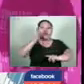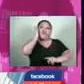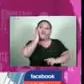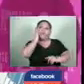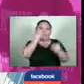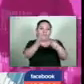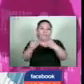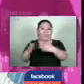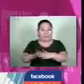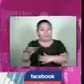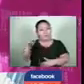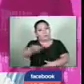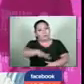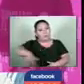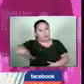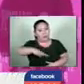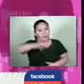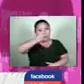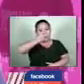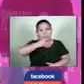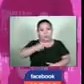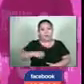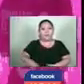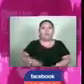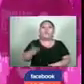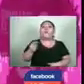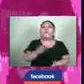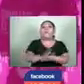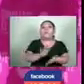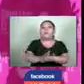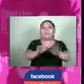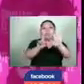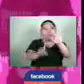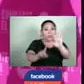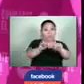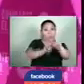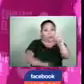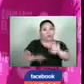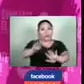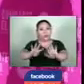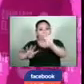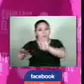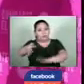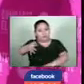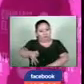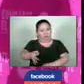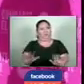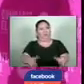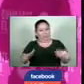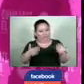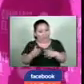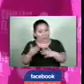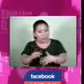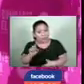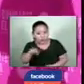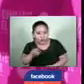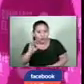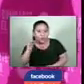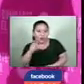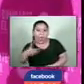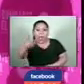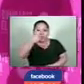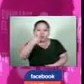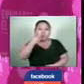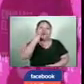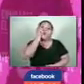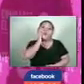nuestros restaurantes desde $6.99. Esta es una pizza que es diferente porque es color rosado, pero no